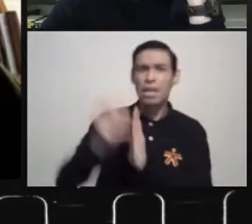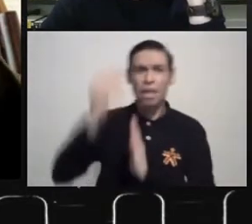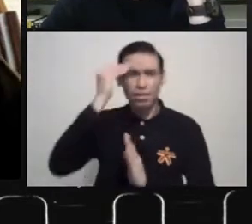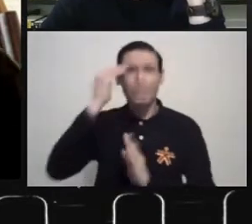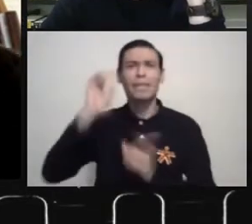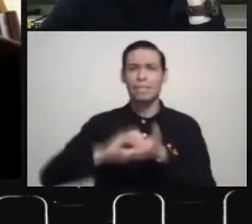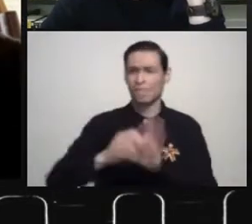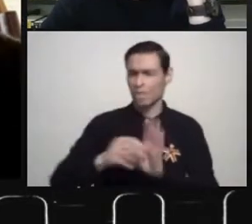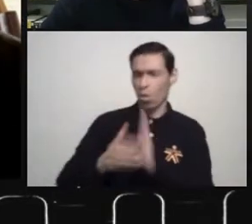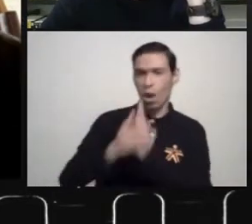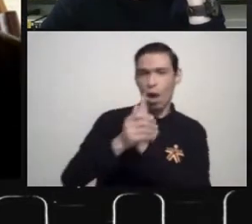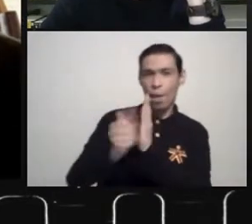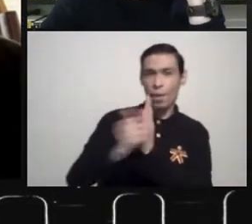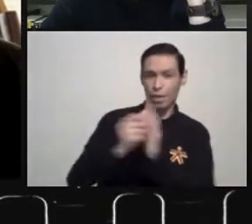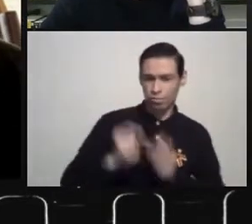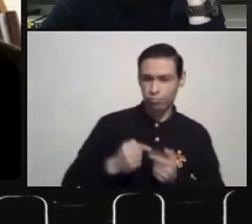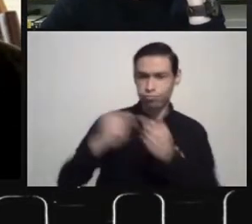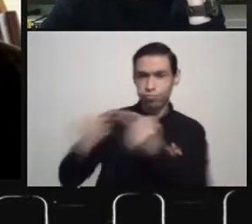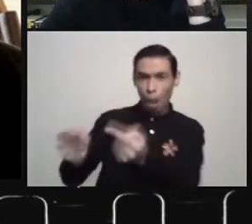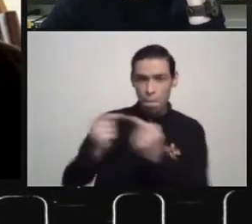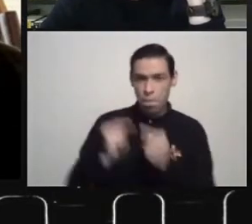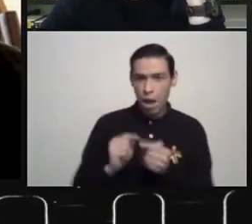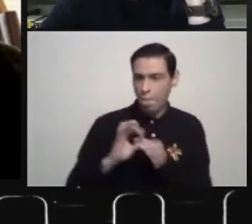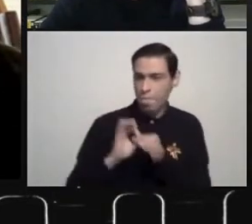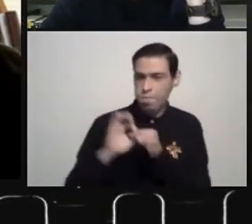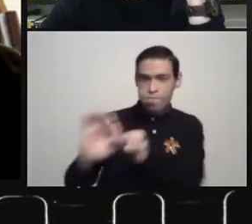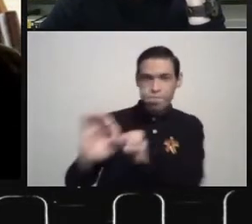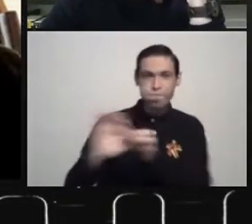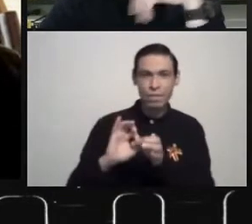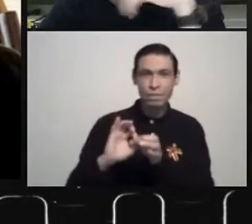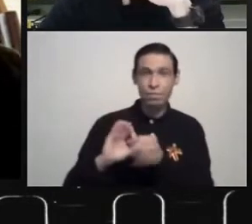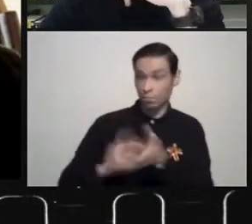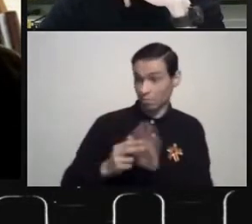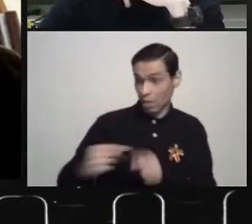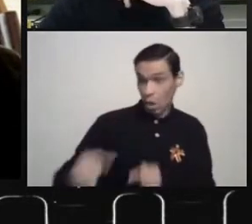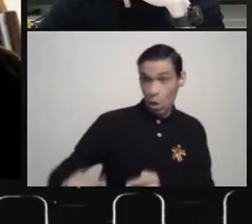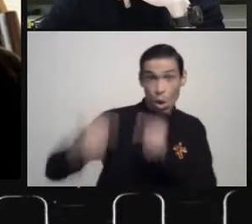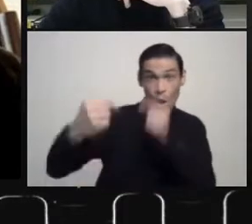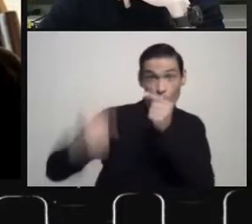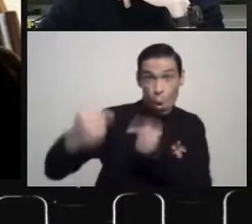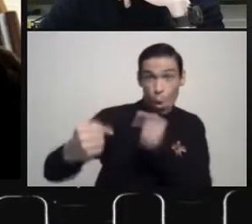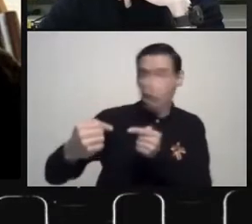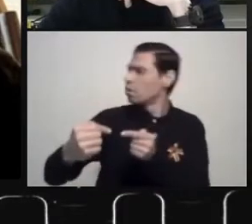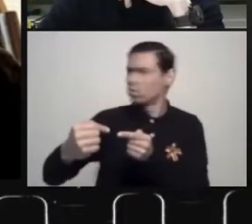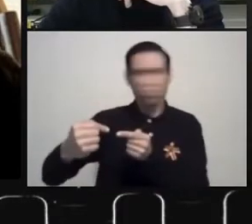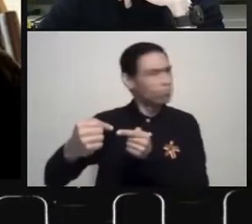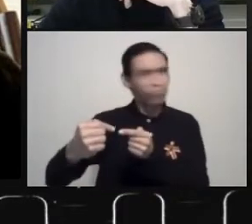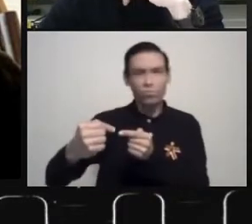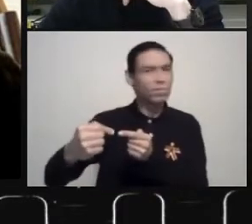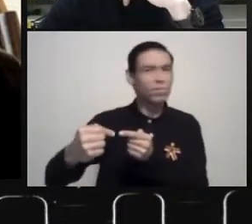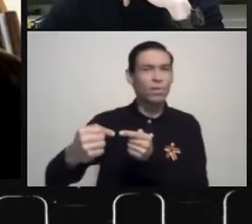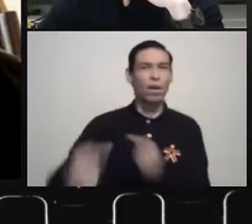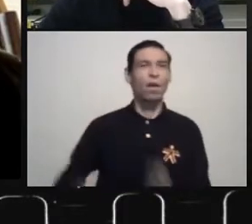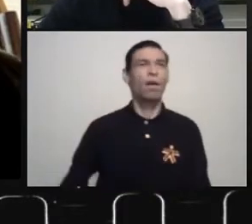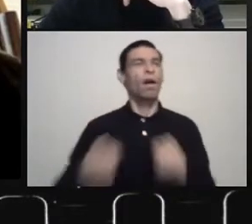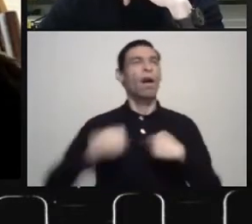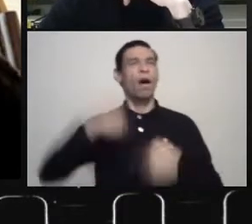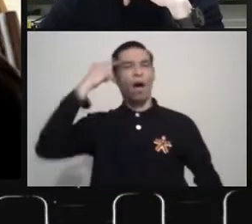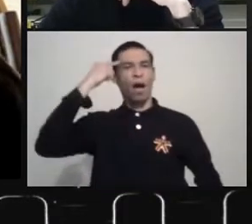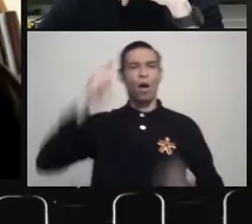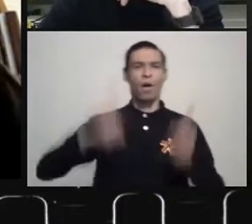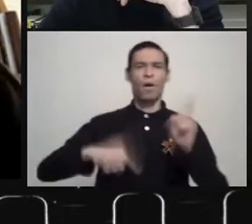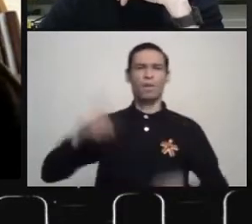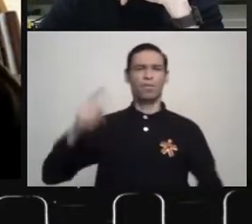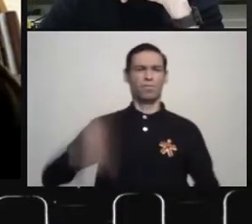las cosas. No tiene que ser una batalla, ese es el gran error, que a veces viene uno de esta televisión donde creíamos que era